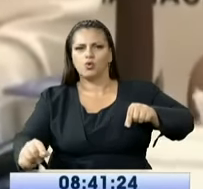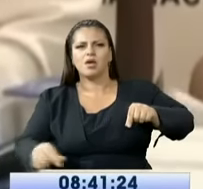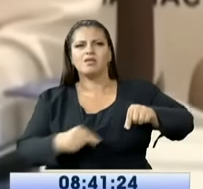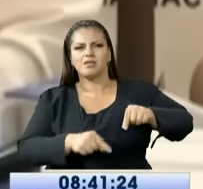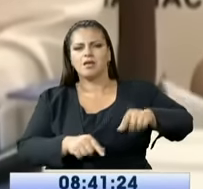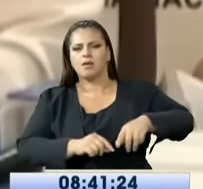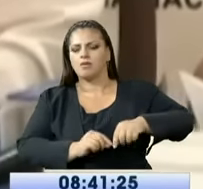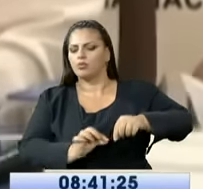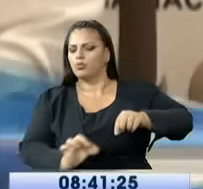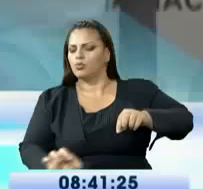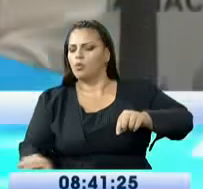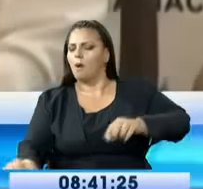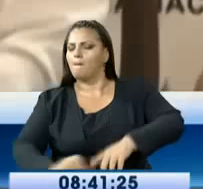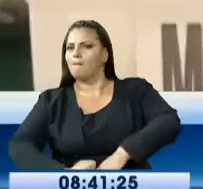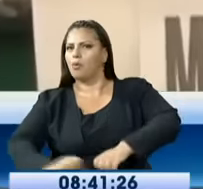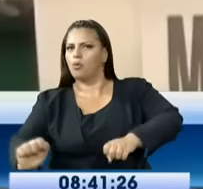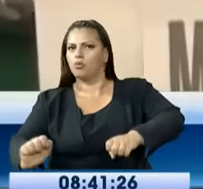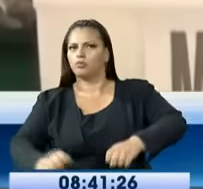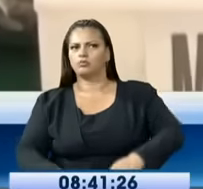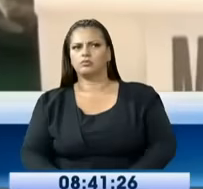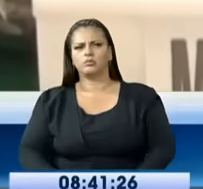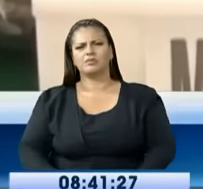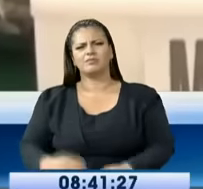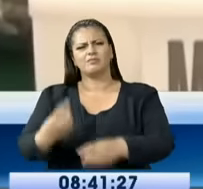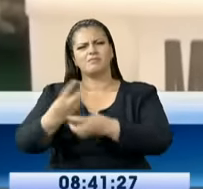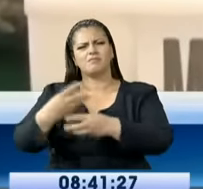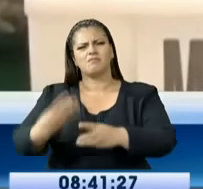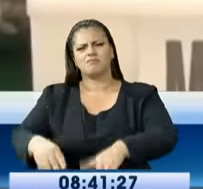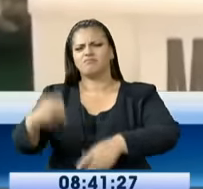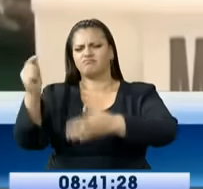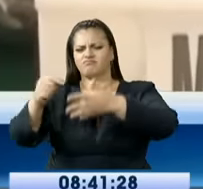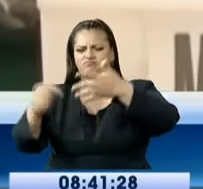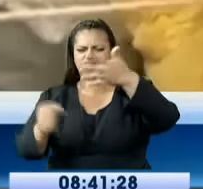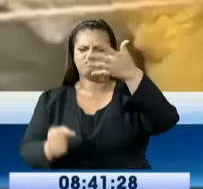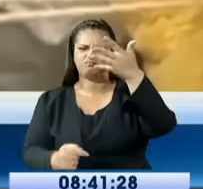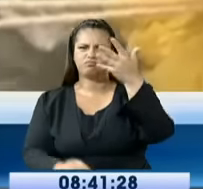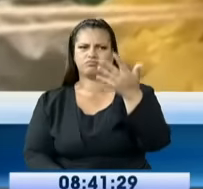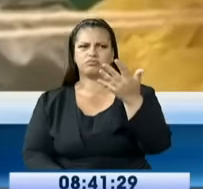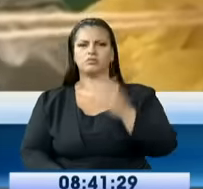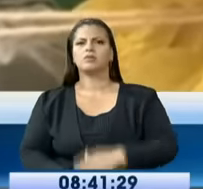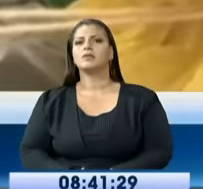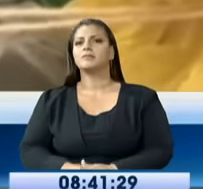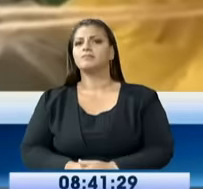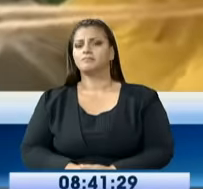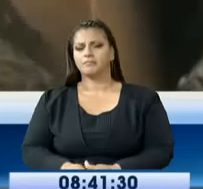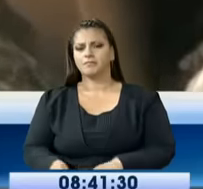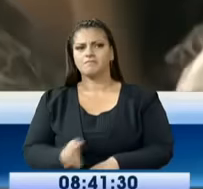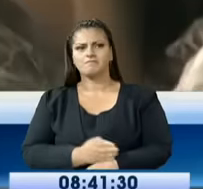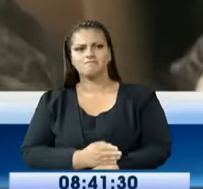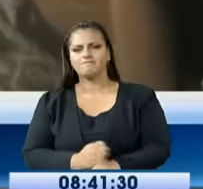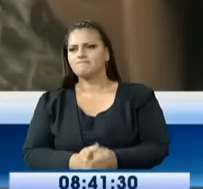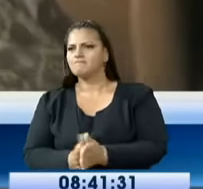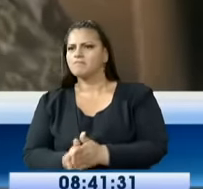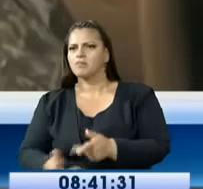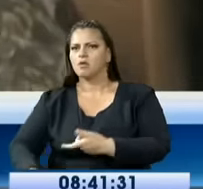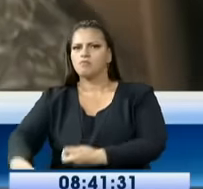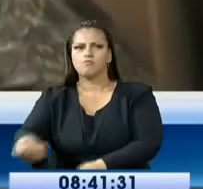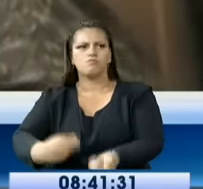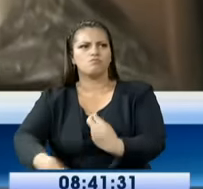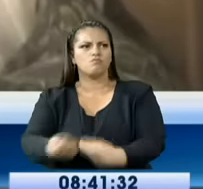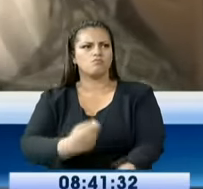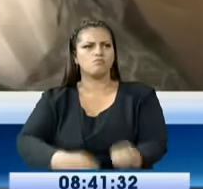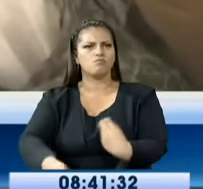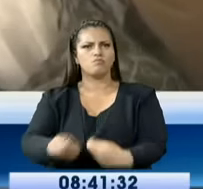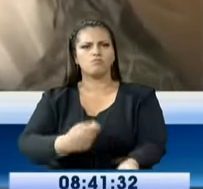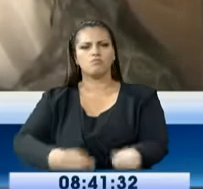3 ovillos de hilo nylon. Este material explosivo ya estaba listo para su distribución en la provincia de Loja. Cabe